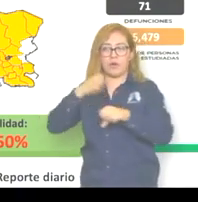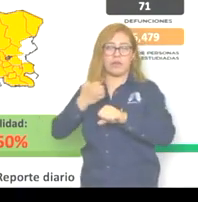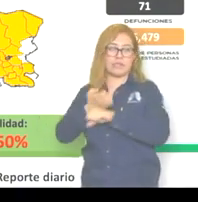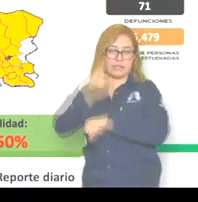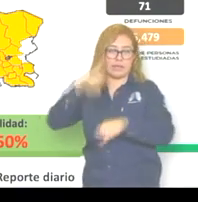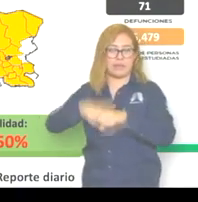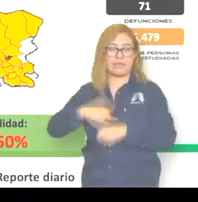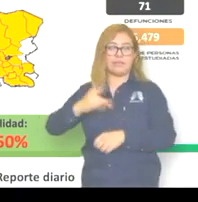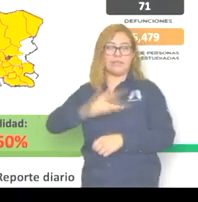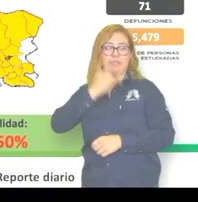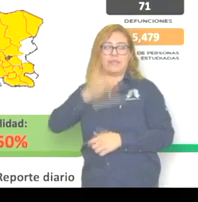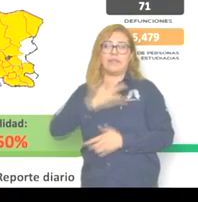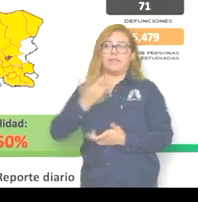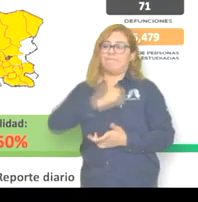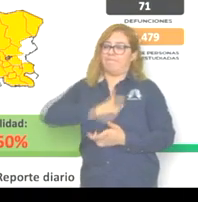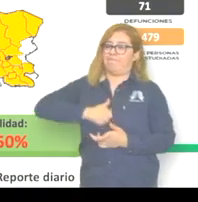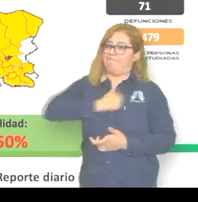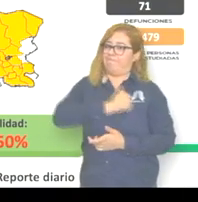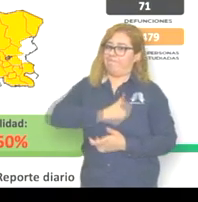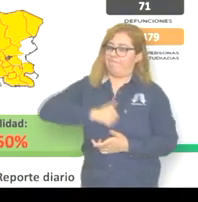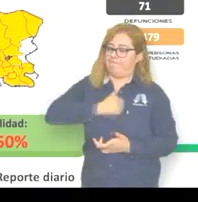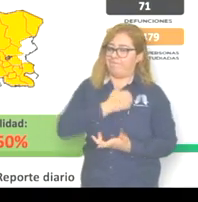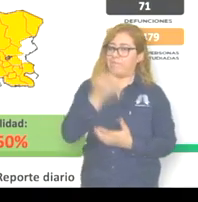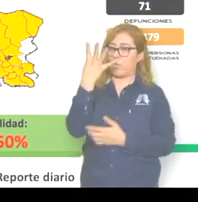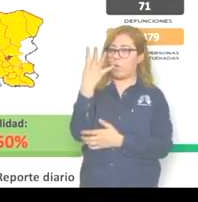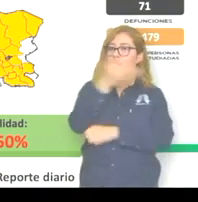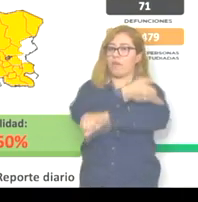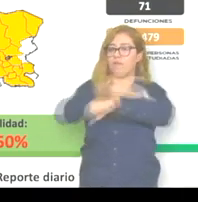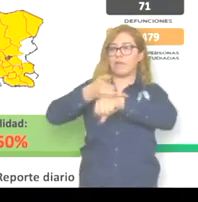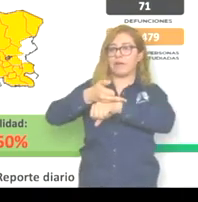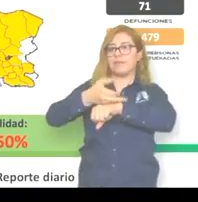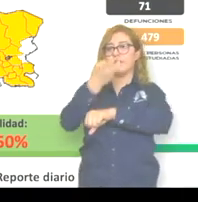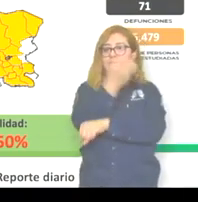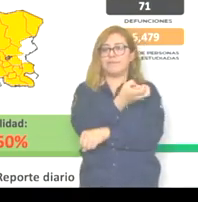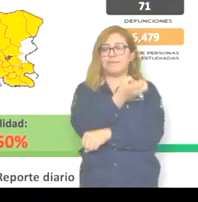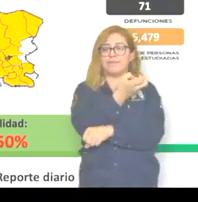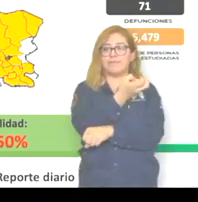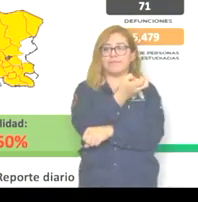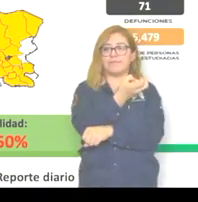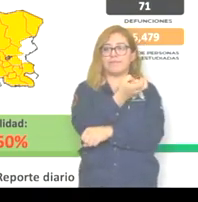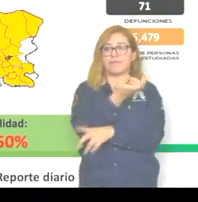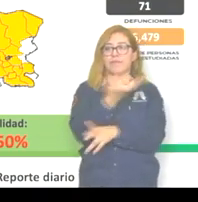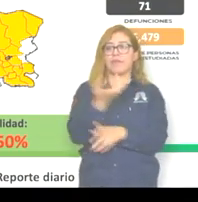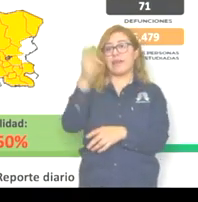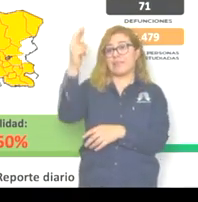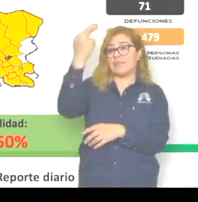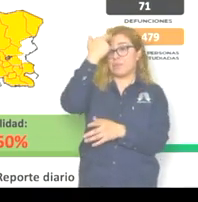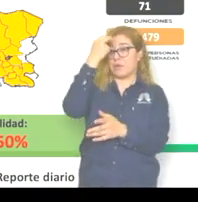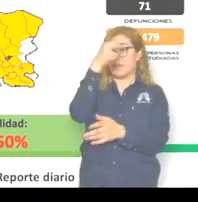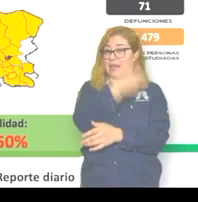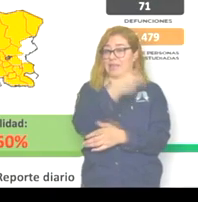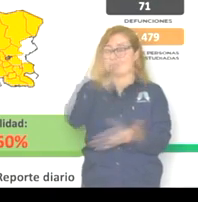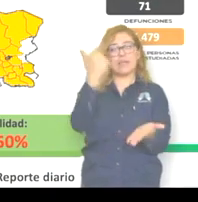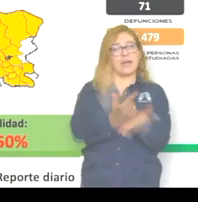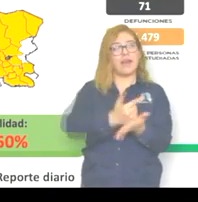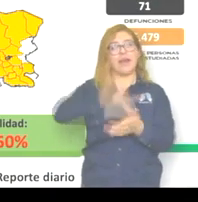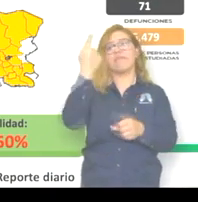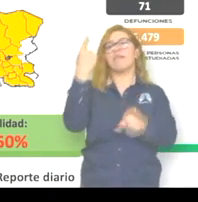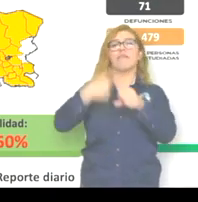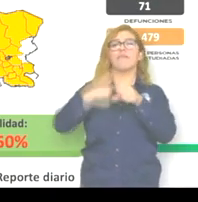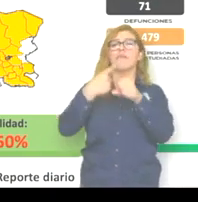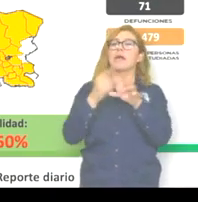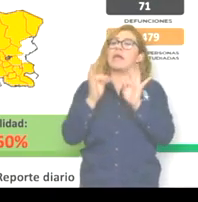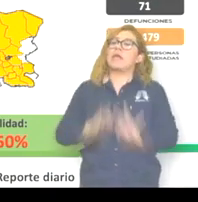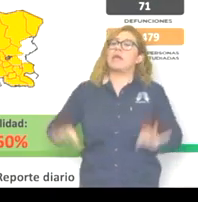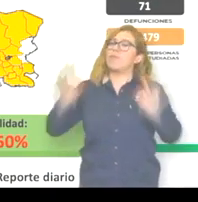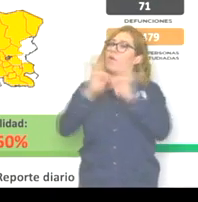enviamos nuestro más sentido pésame a estas 4 familias que, como decimos, pues recuerda la gravedad que tiene esta enfermedad y la importancia